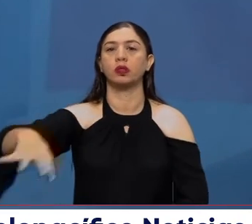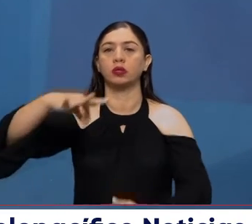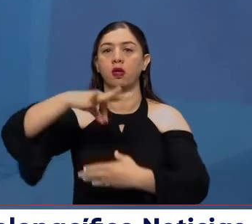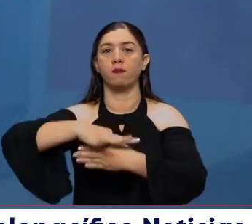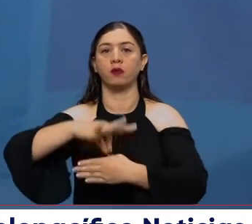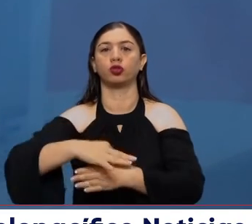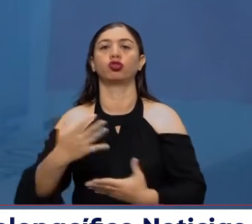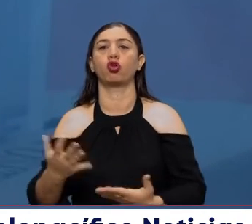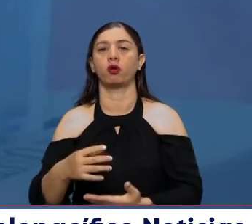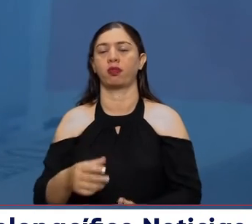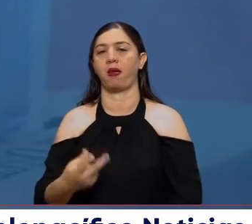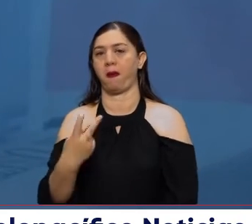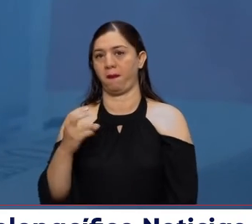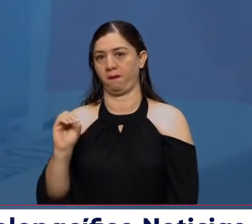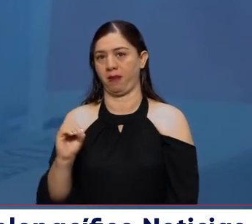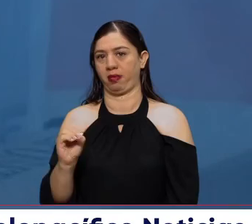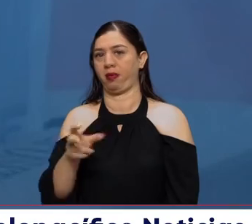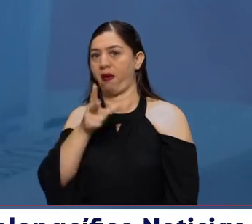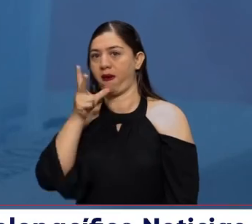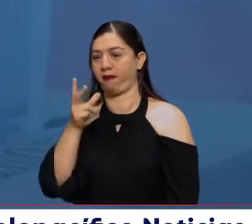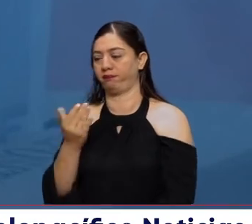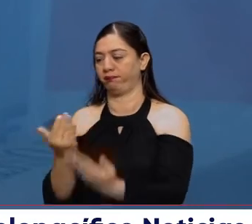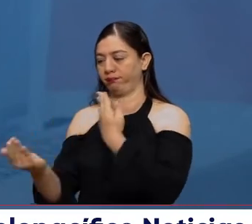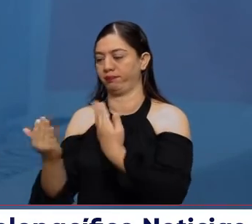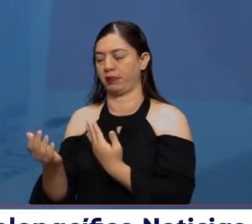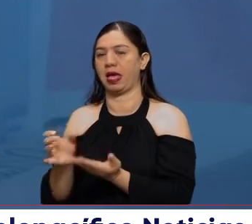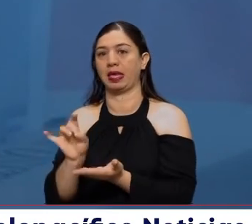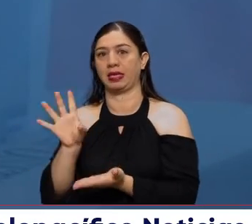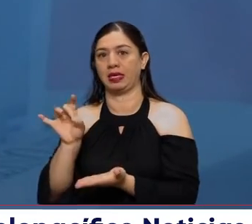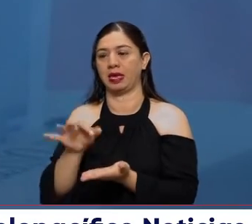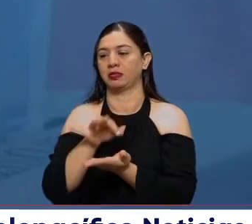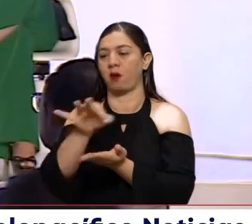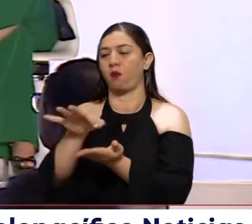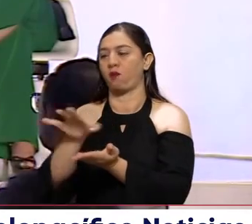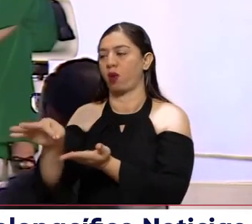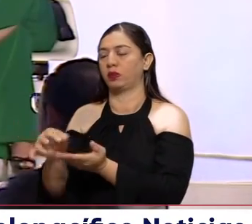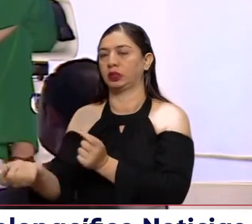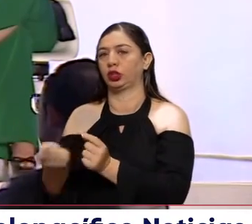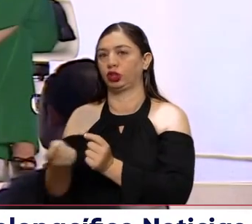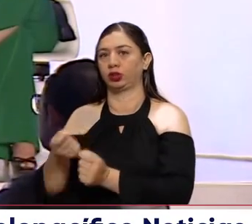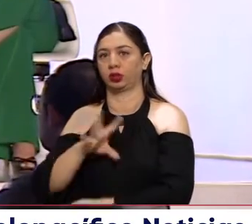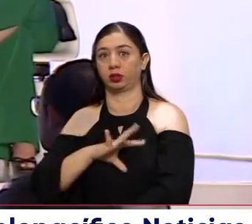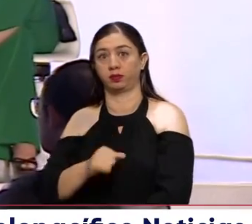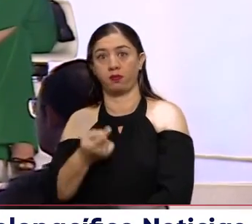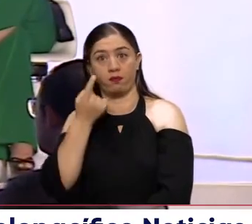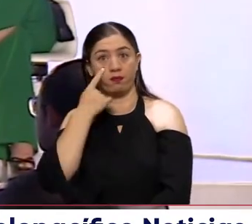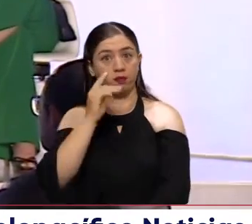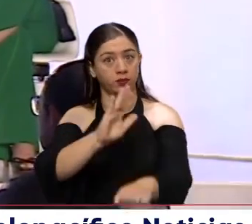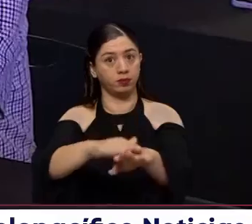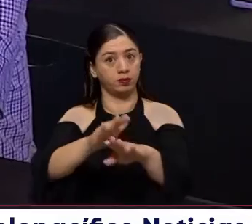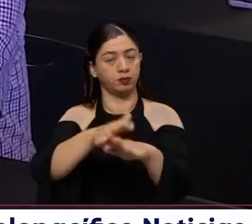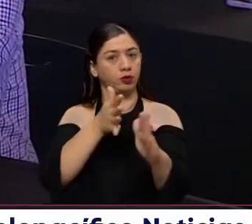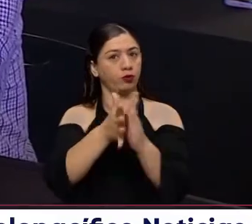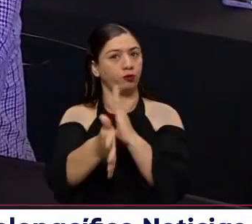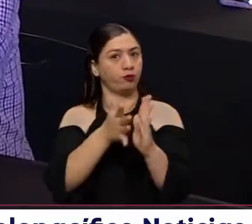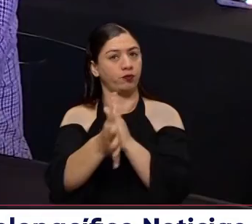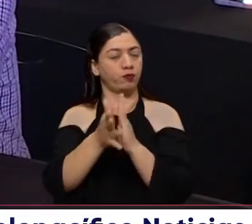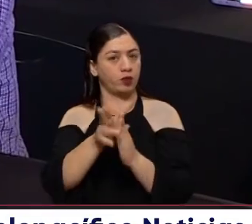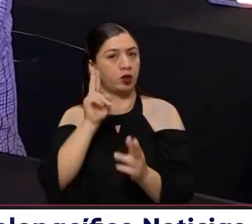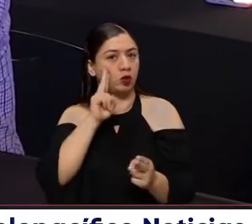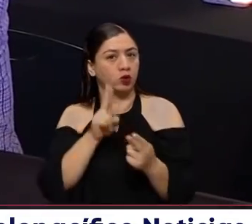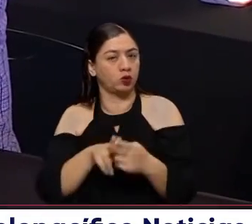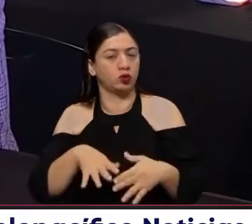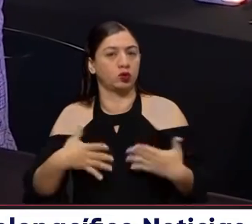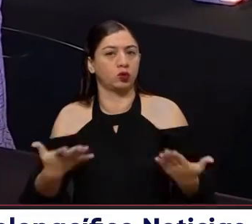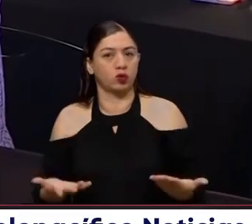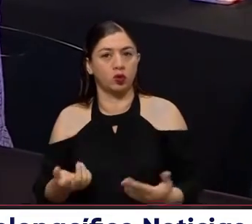estarán en la zona rural, es decir, en los 15 corregimientos. Preste mucha atención a esta información para que conozca el rol que